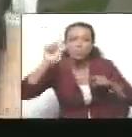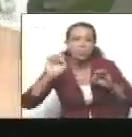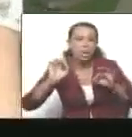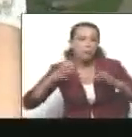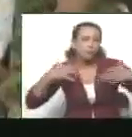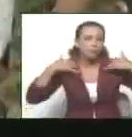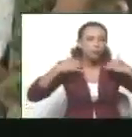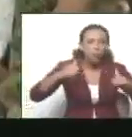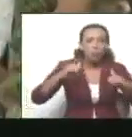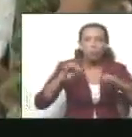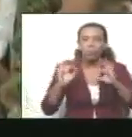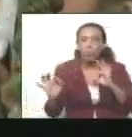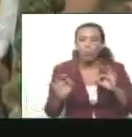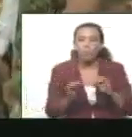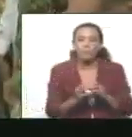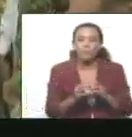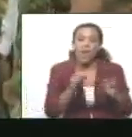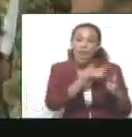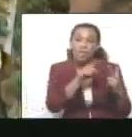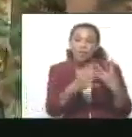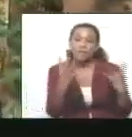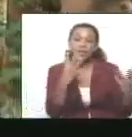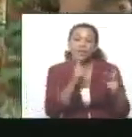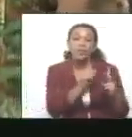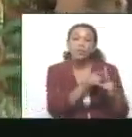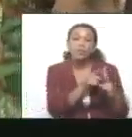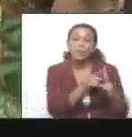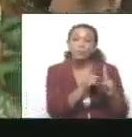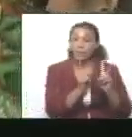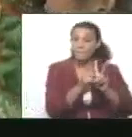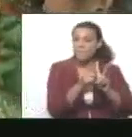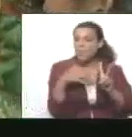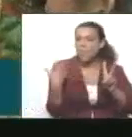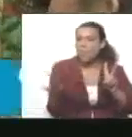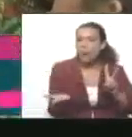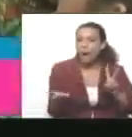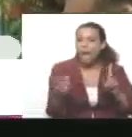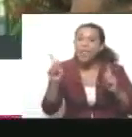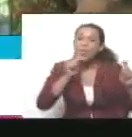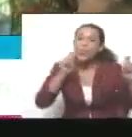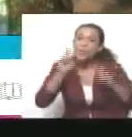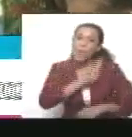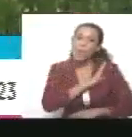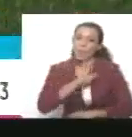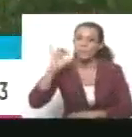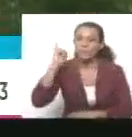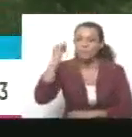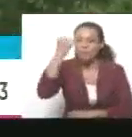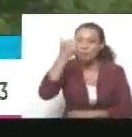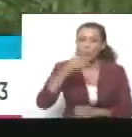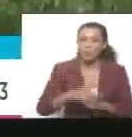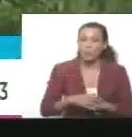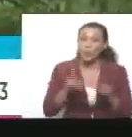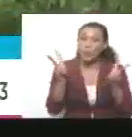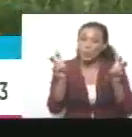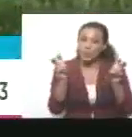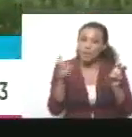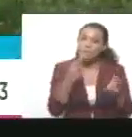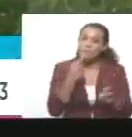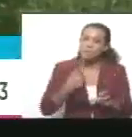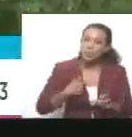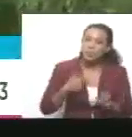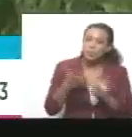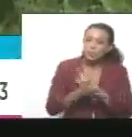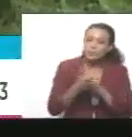La feria estuvo enfocada en dos conceptos importantes. El primero de ellos, el ecoturismo, un tema que usted nos ha estado